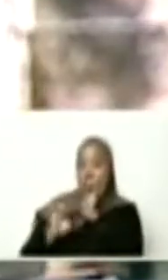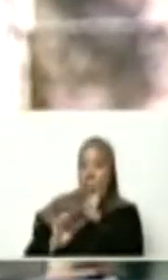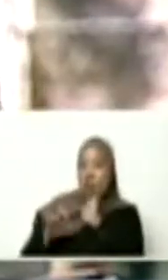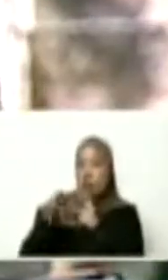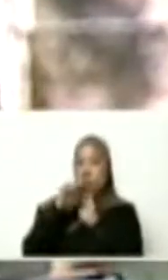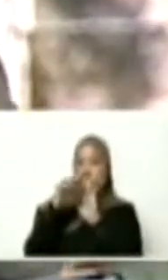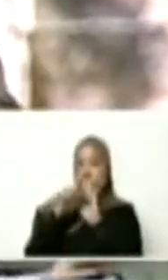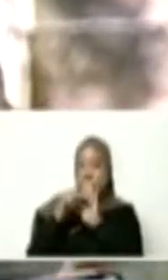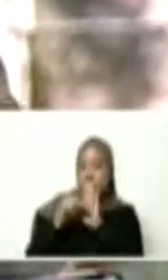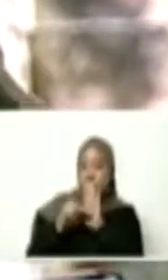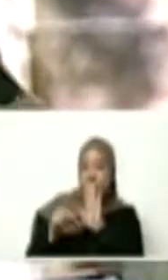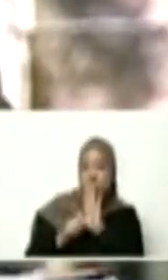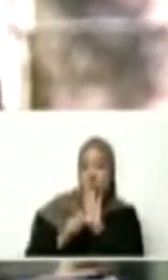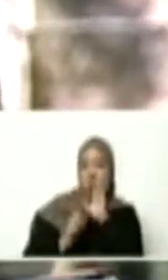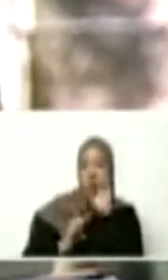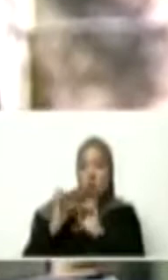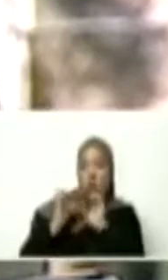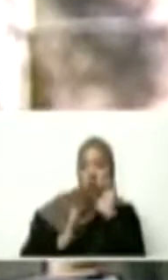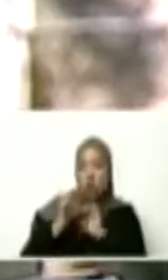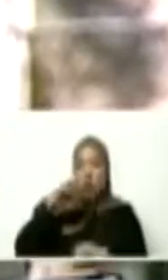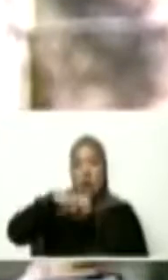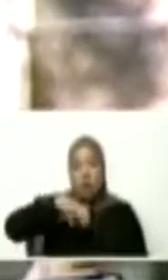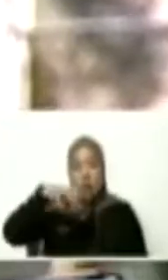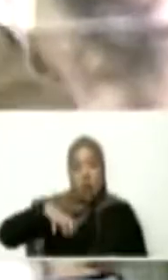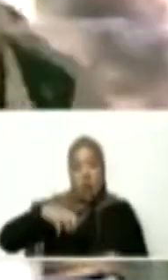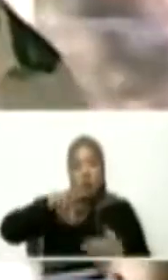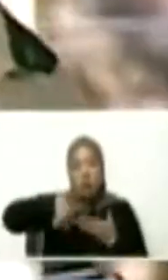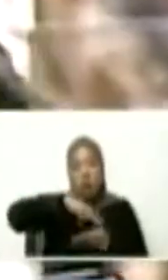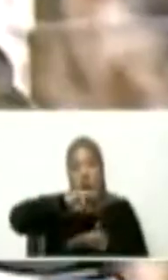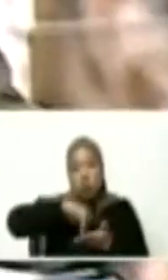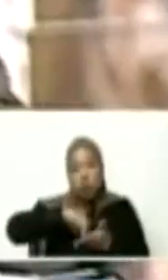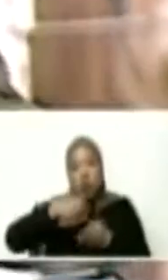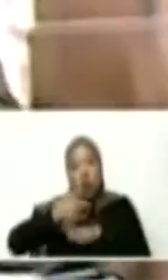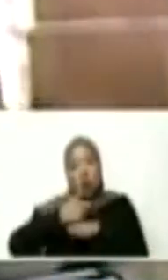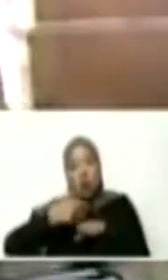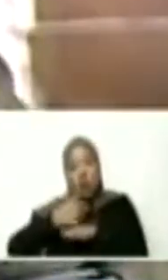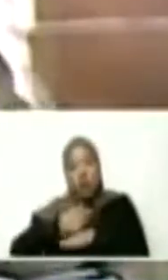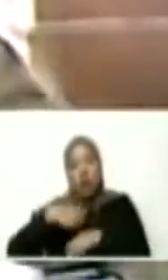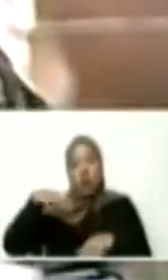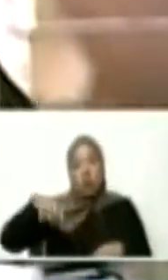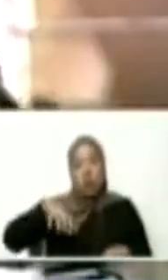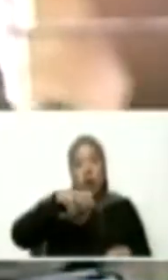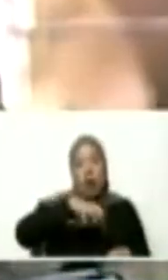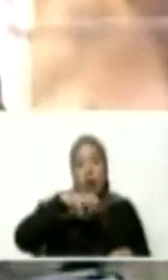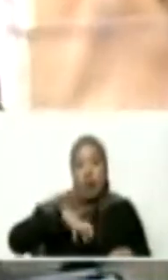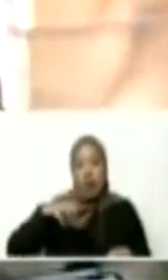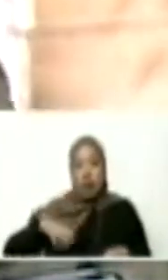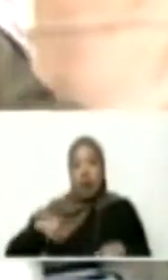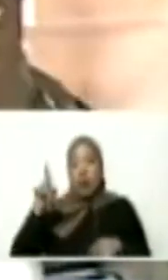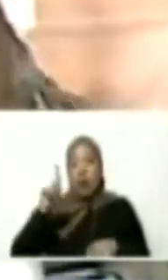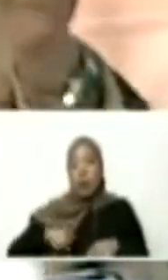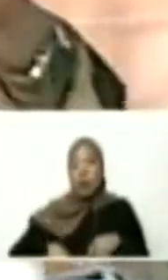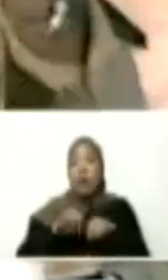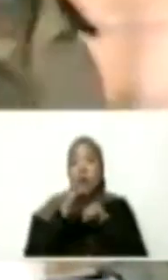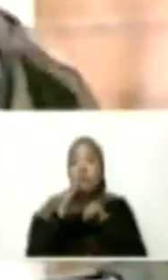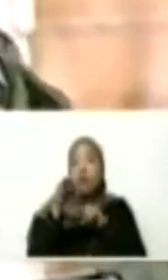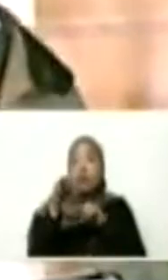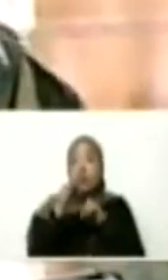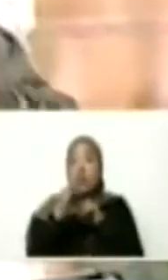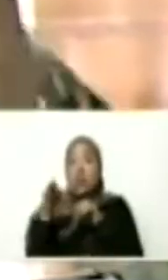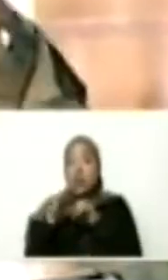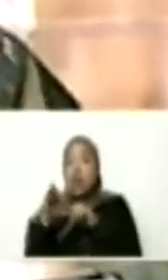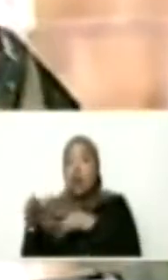que hay desde el Estado Nacional, desde los gobiernos regionales, desde los gobiernos municipales, hacia